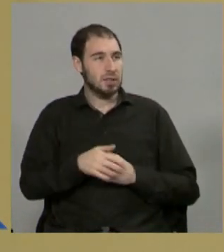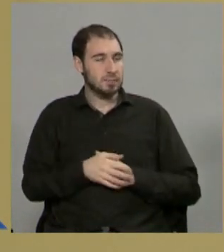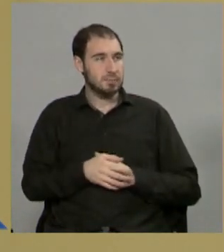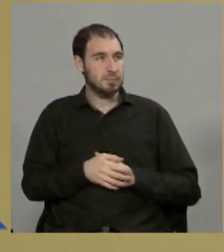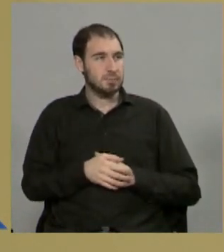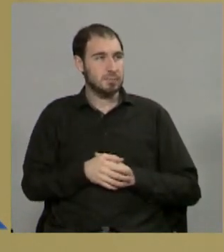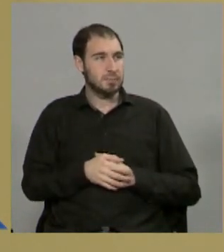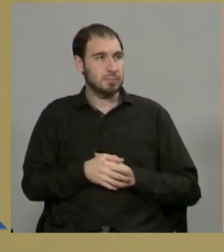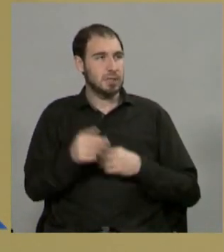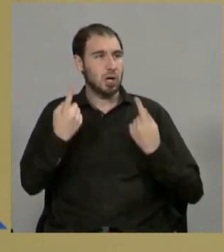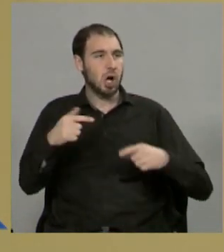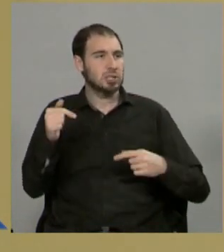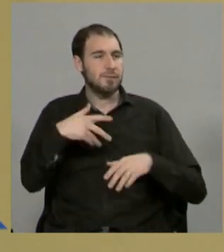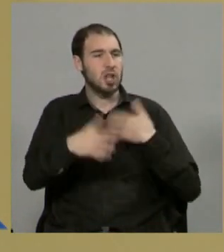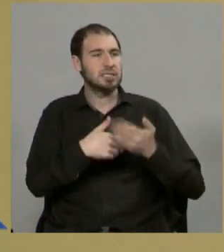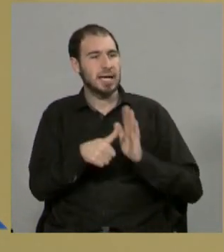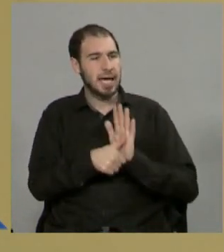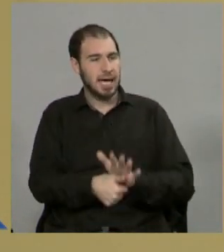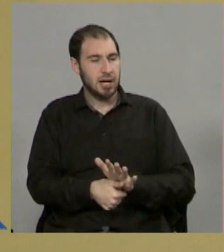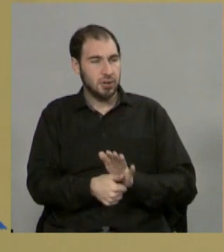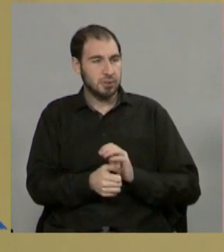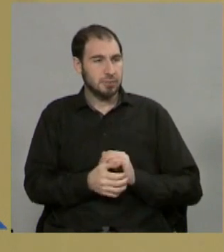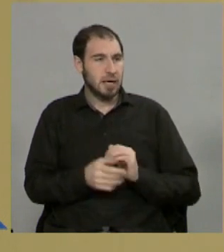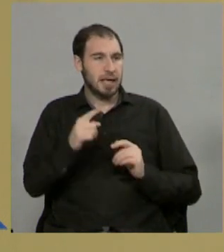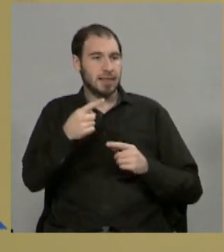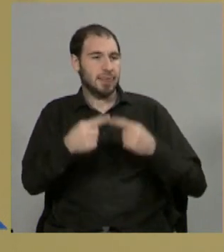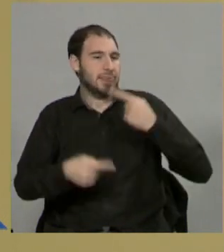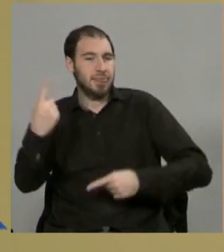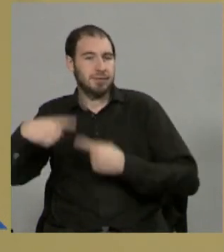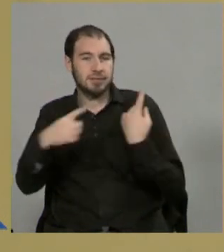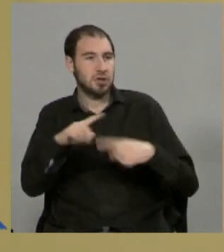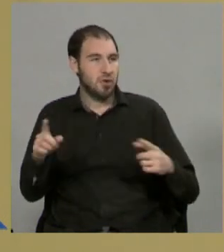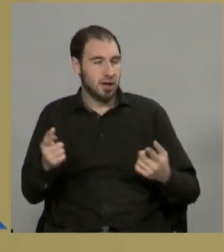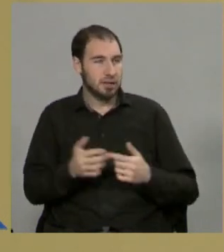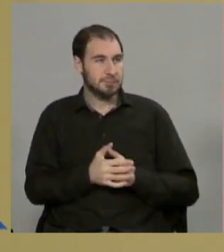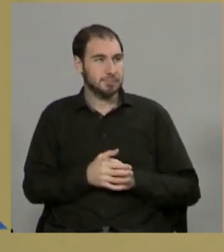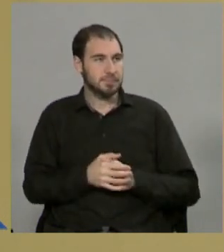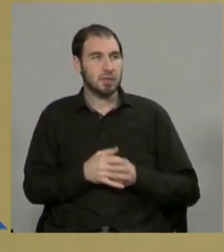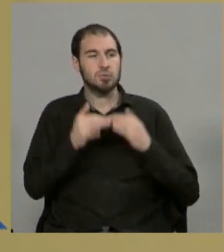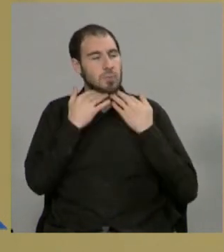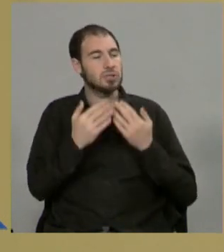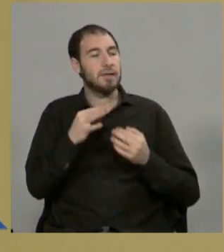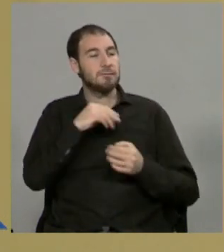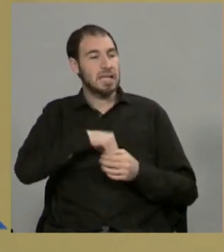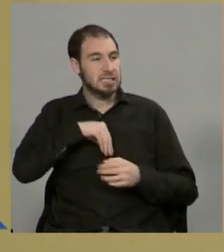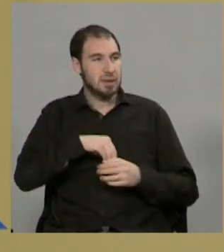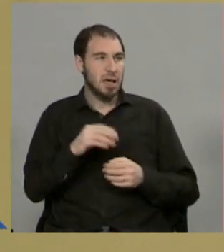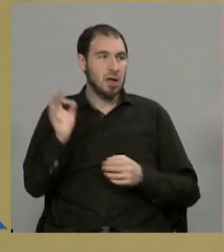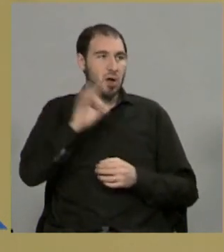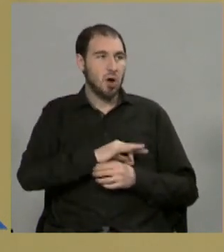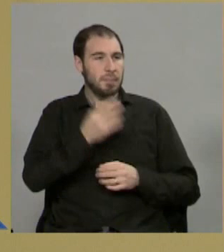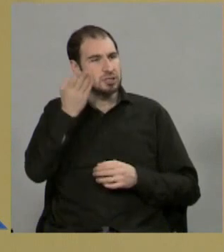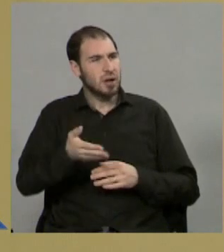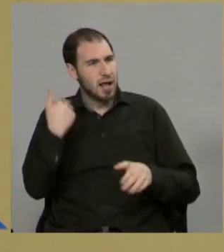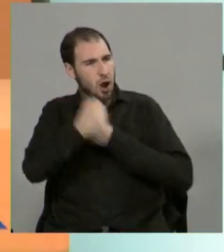como un caso de violencia de género, digamos que no hay distinción más allá de la víctima o del